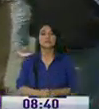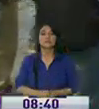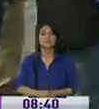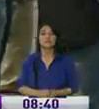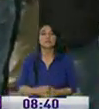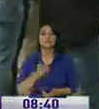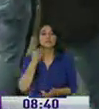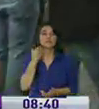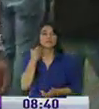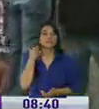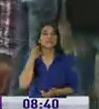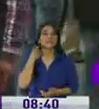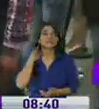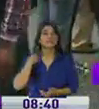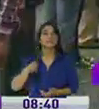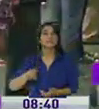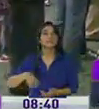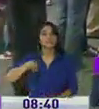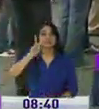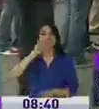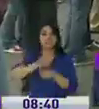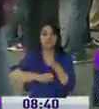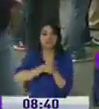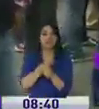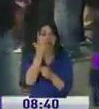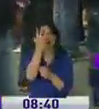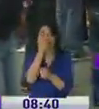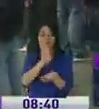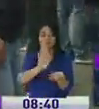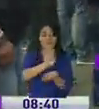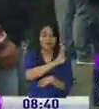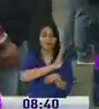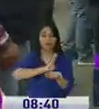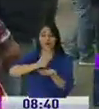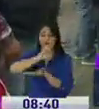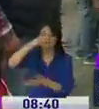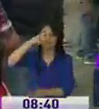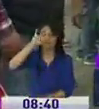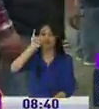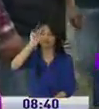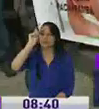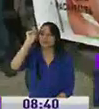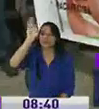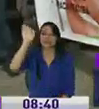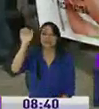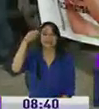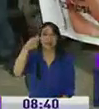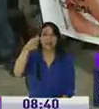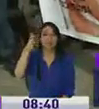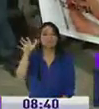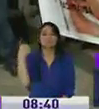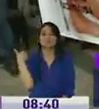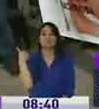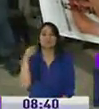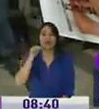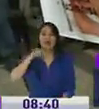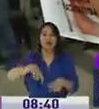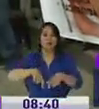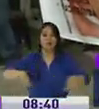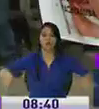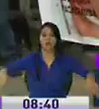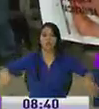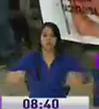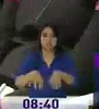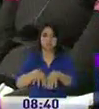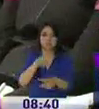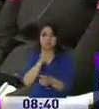Por alrededor de 20 años, 15 barrios de la parroquia de Pintac, sector Valle de los Chillos, no contaban con agua potable, por lo que sus